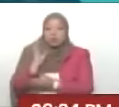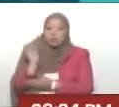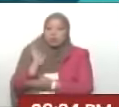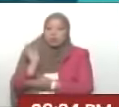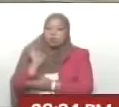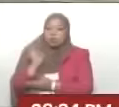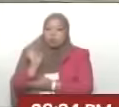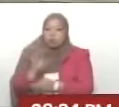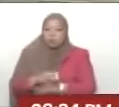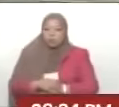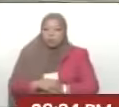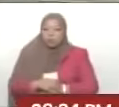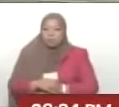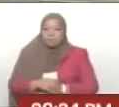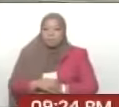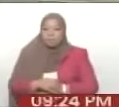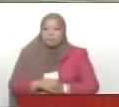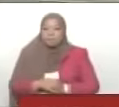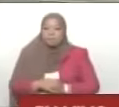Naguará, pues. ¿Ah?